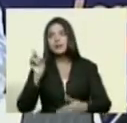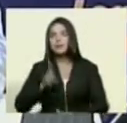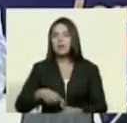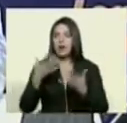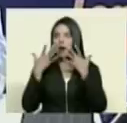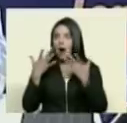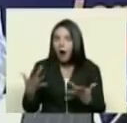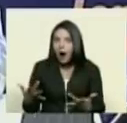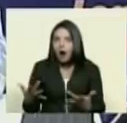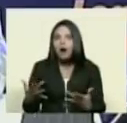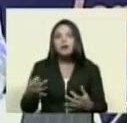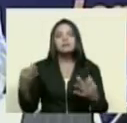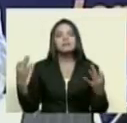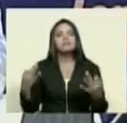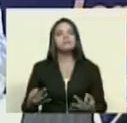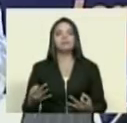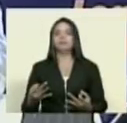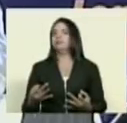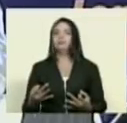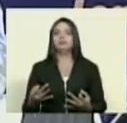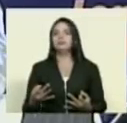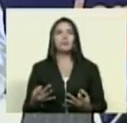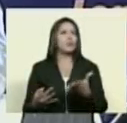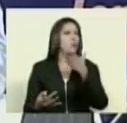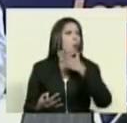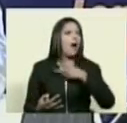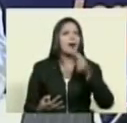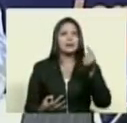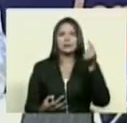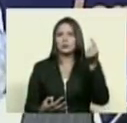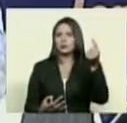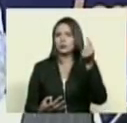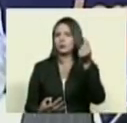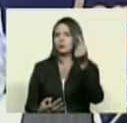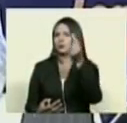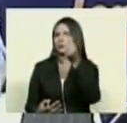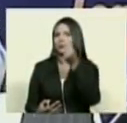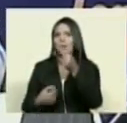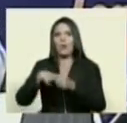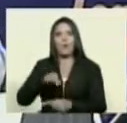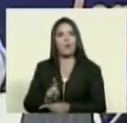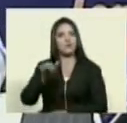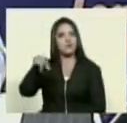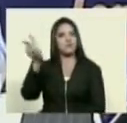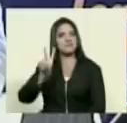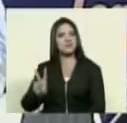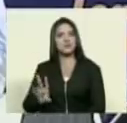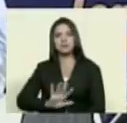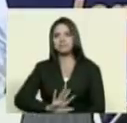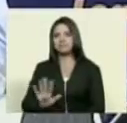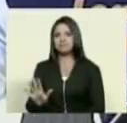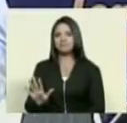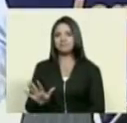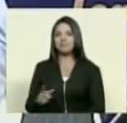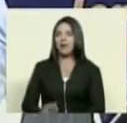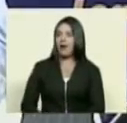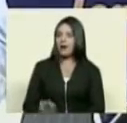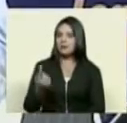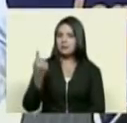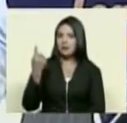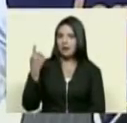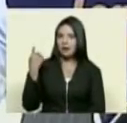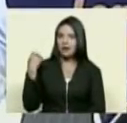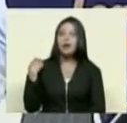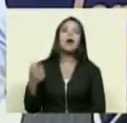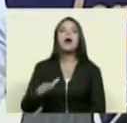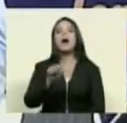maravillarnos, porque no existe en el mundo un sistema electoral como el venezolano, que ayer a